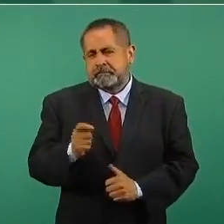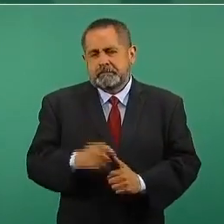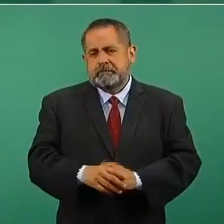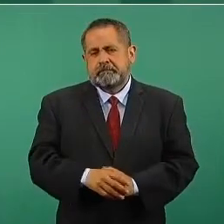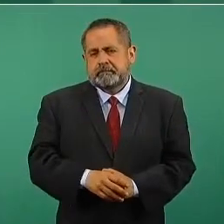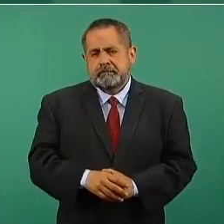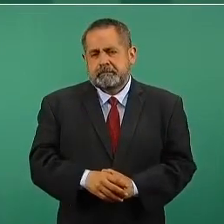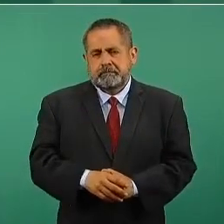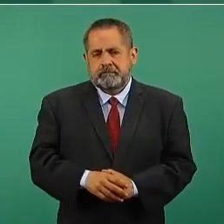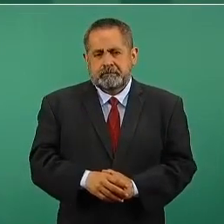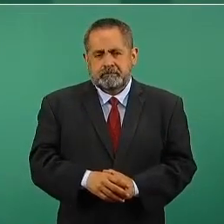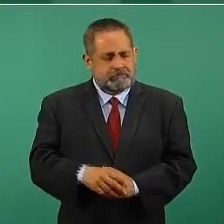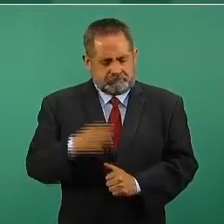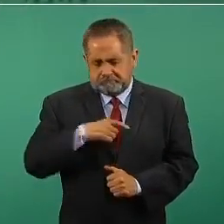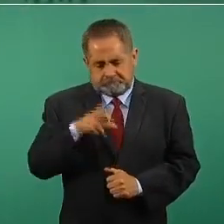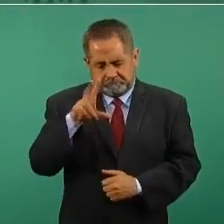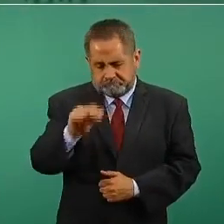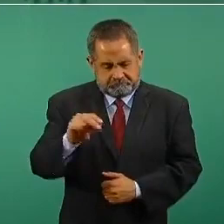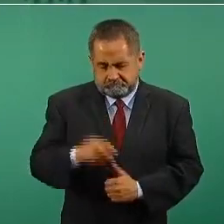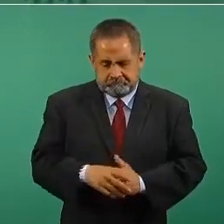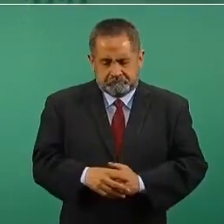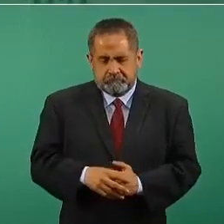Entonces, no,